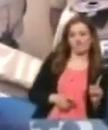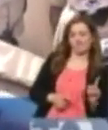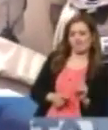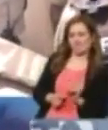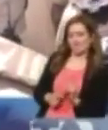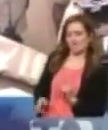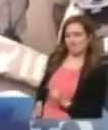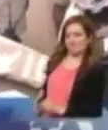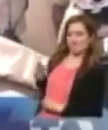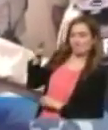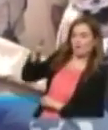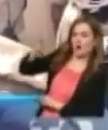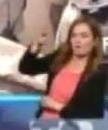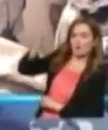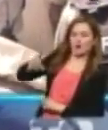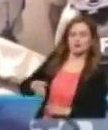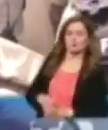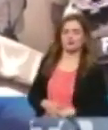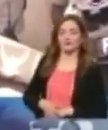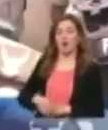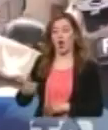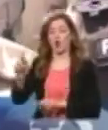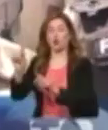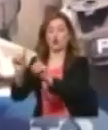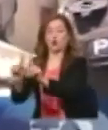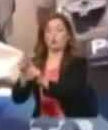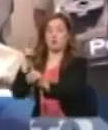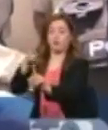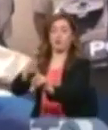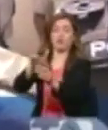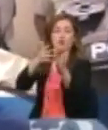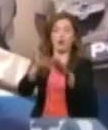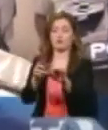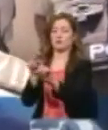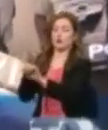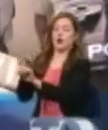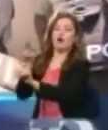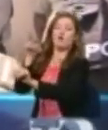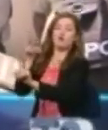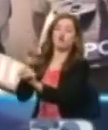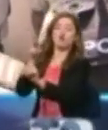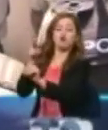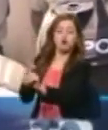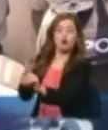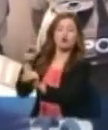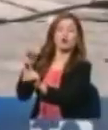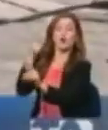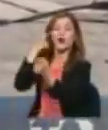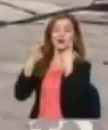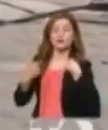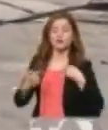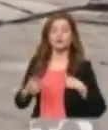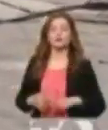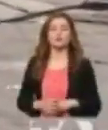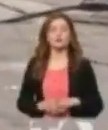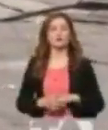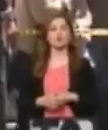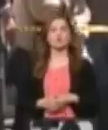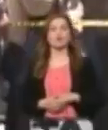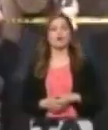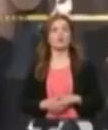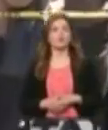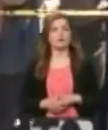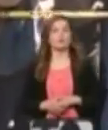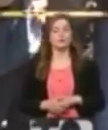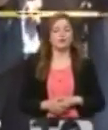sido interceptado por un ciudadano afroecuatoriano, el mismo que le realiza disparos con un arma de fuego. Según sus familiares, Brian